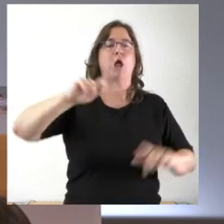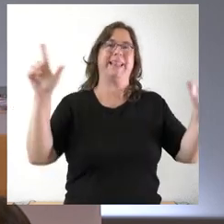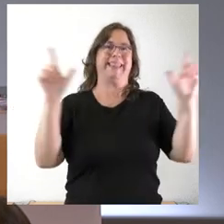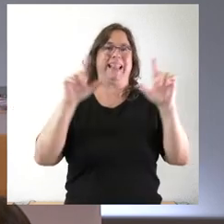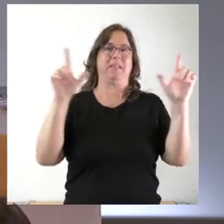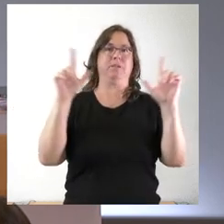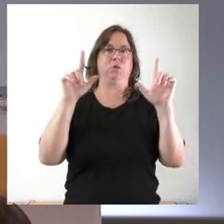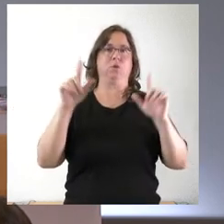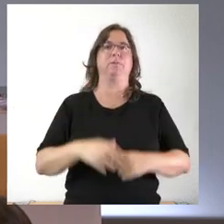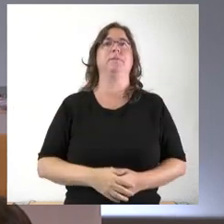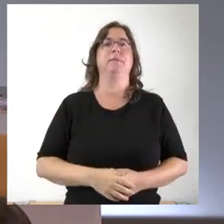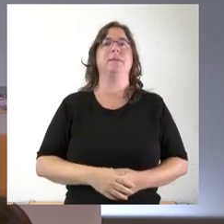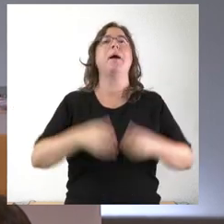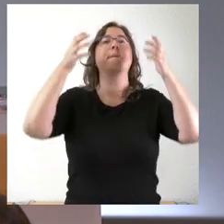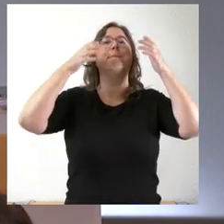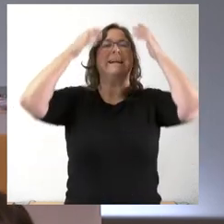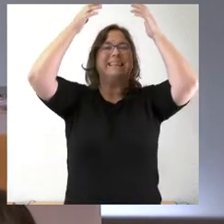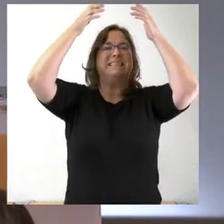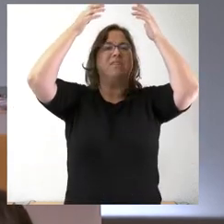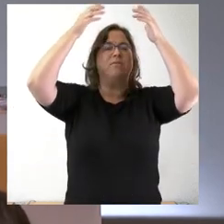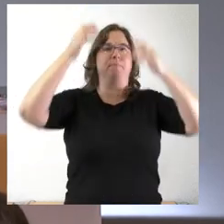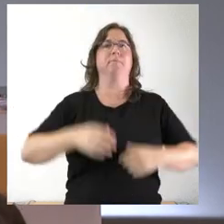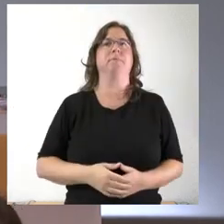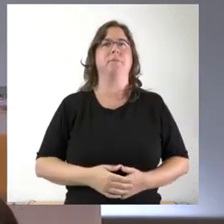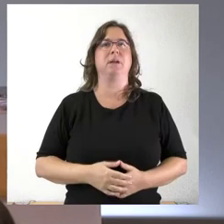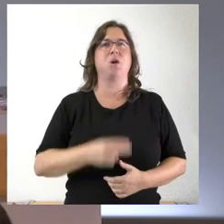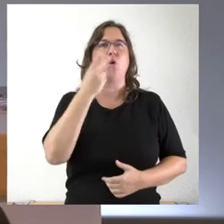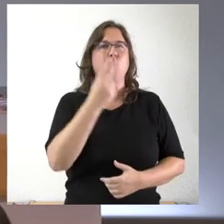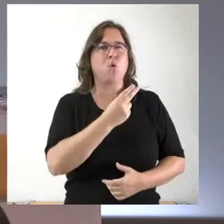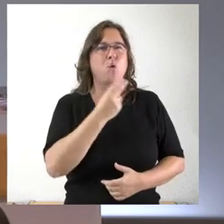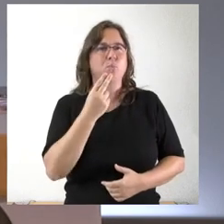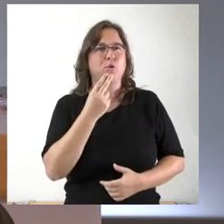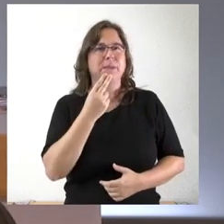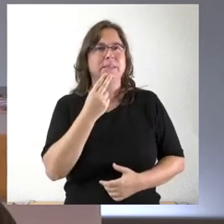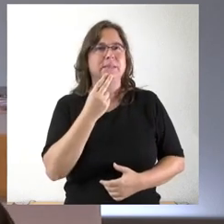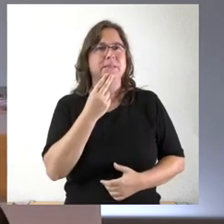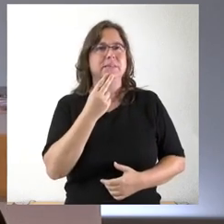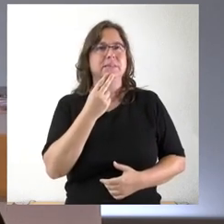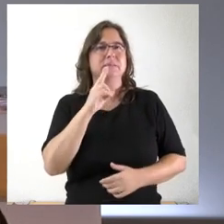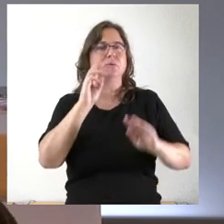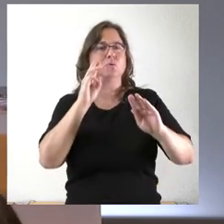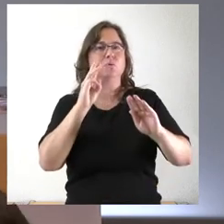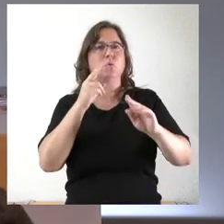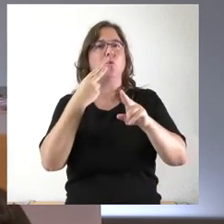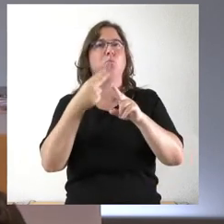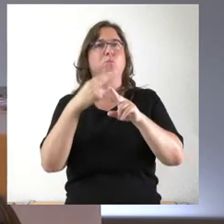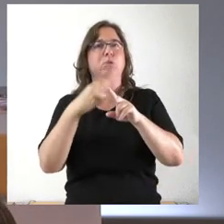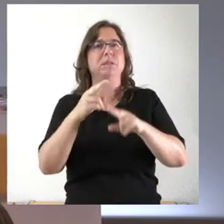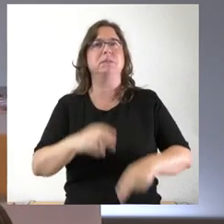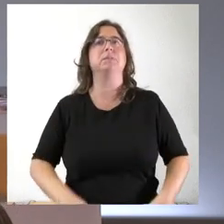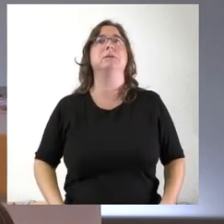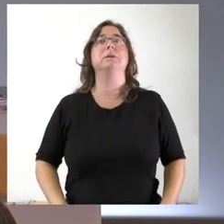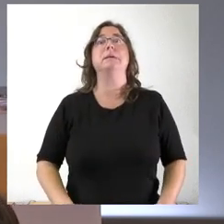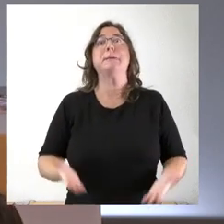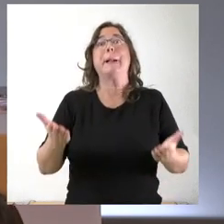televisión, en Masterchef. ¿Ah? ¿De Compromís? ¿De Compromís el partido? Sí, sí, sí. Sí, sí, sí. Pues